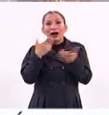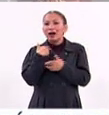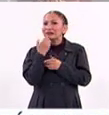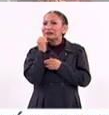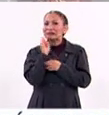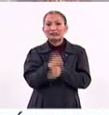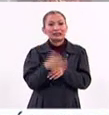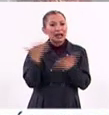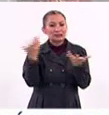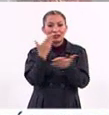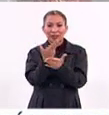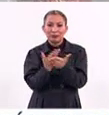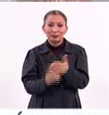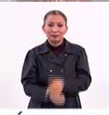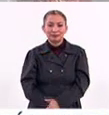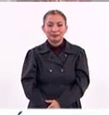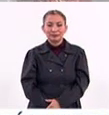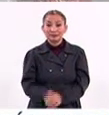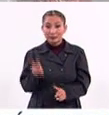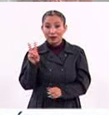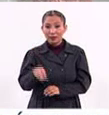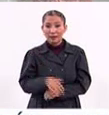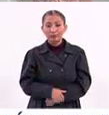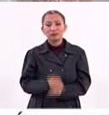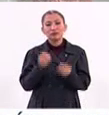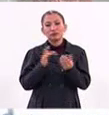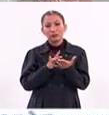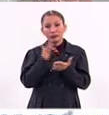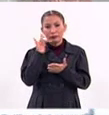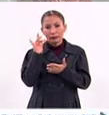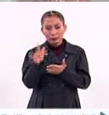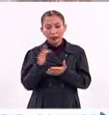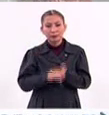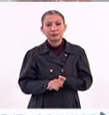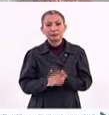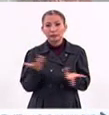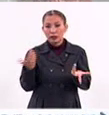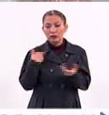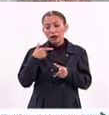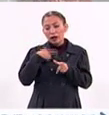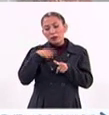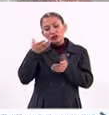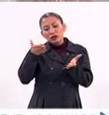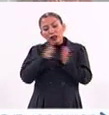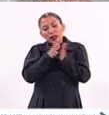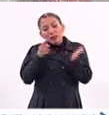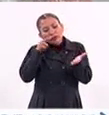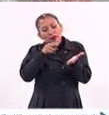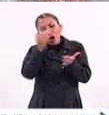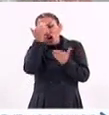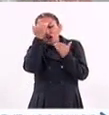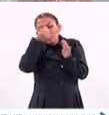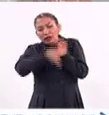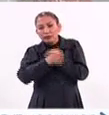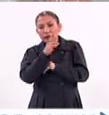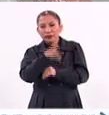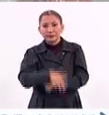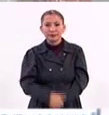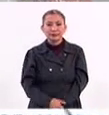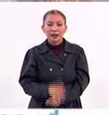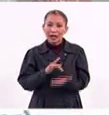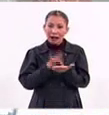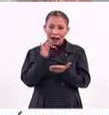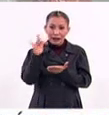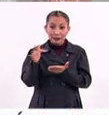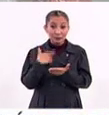sueño hecho realidad. Sí, sin duda alguna. Pues muchas gracias y pues, nos vamos a acercar este libro para conocernos mejor.